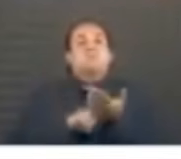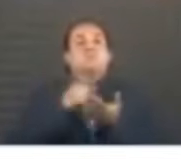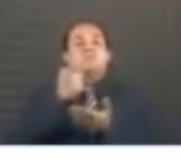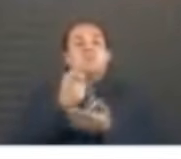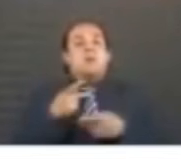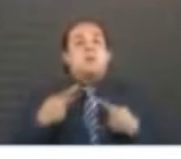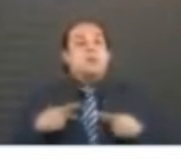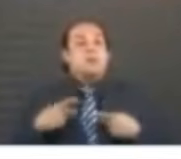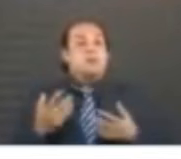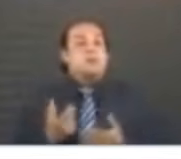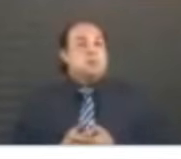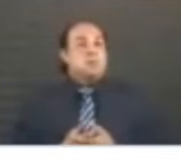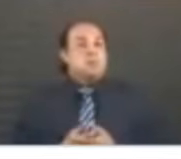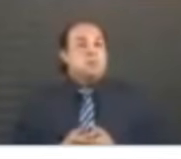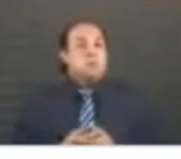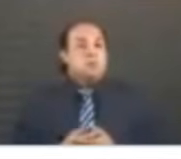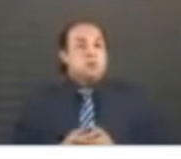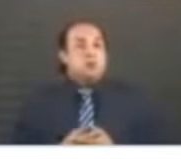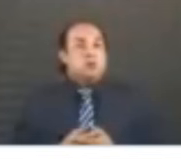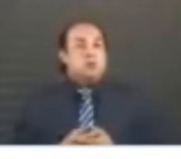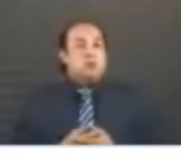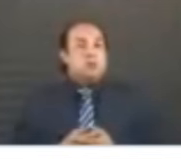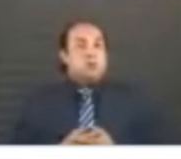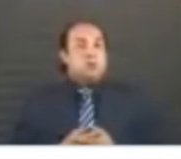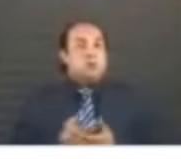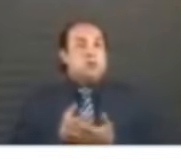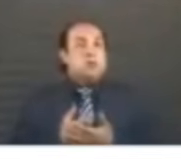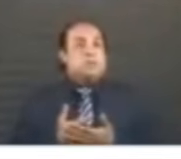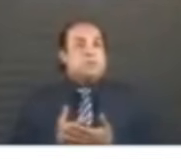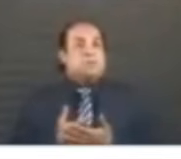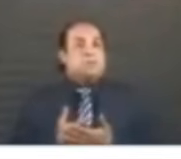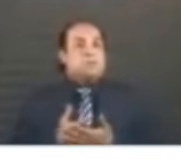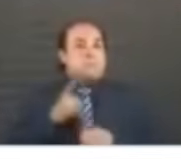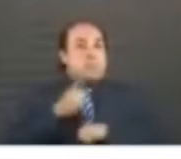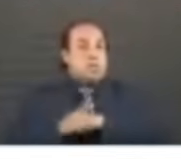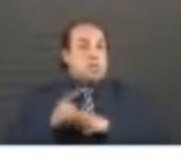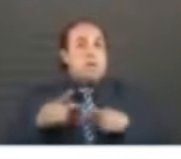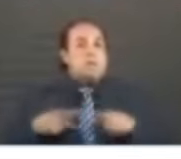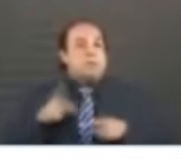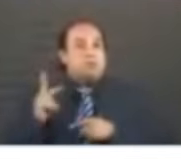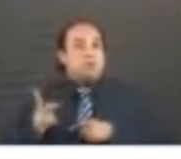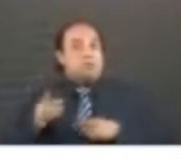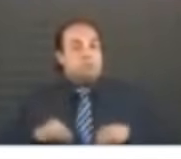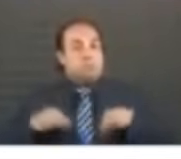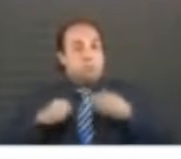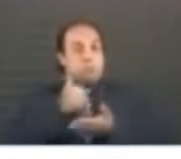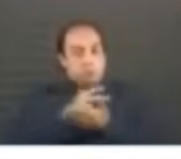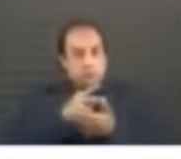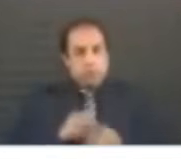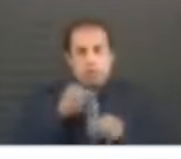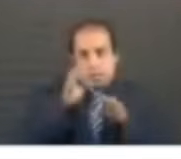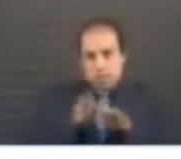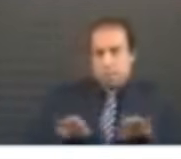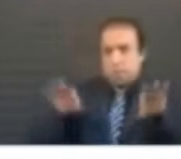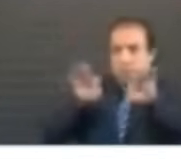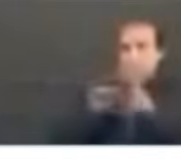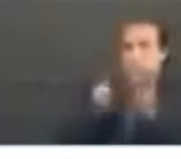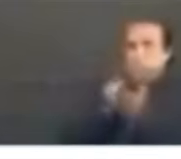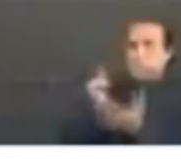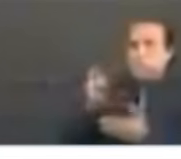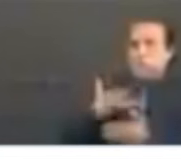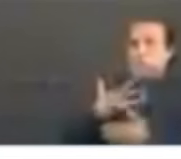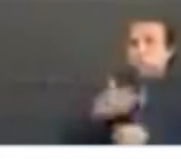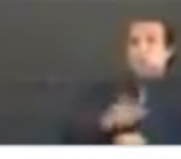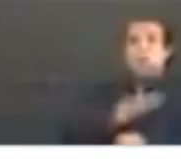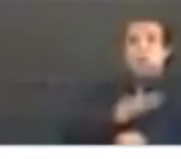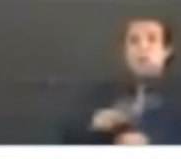los platos rotos, por así decirlo, son los ciudadanos. Pues por eso es tan importante esta medida que tomó el presidente y